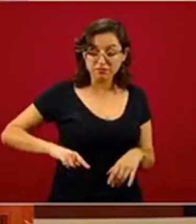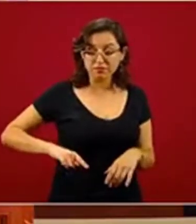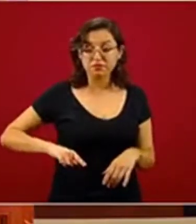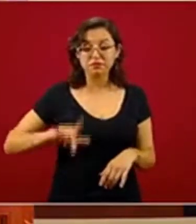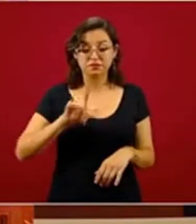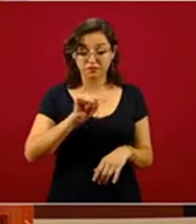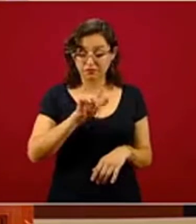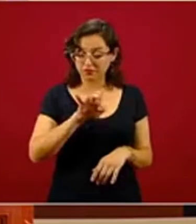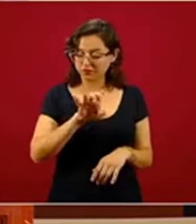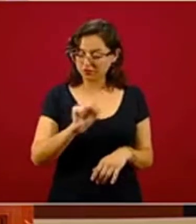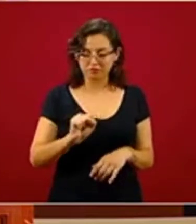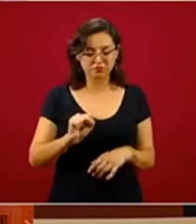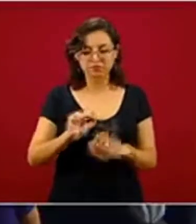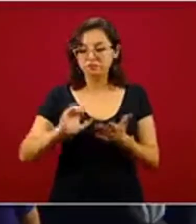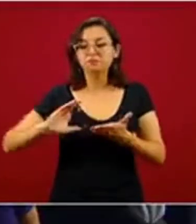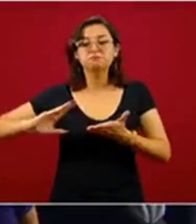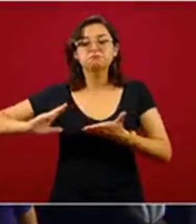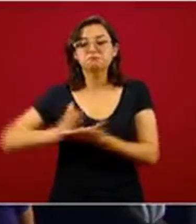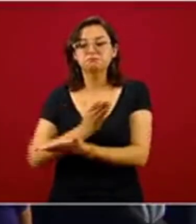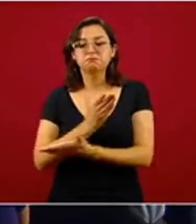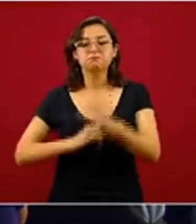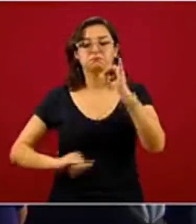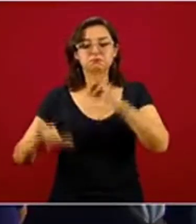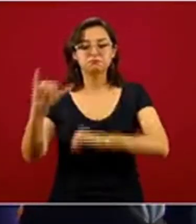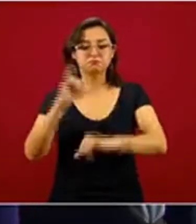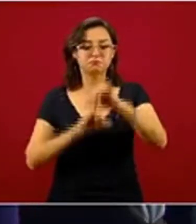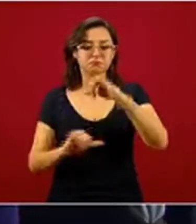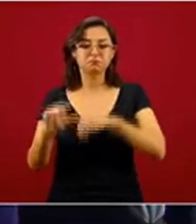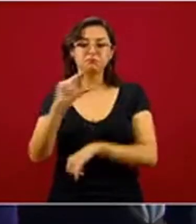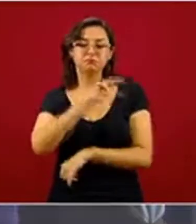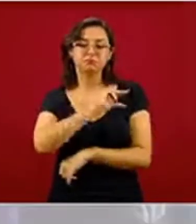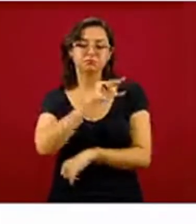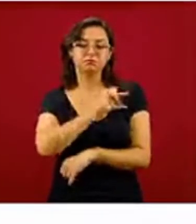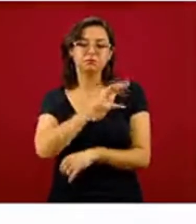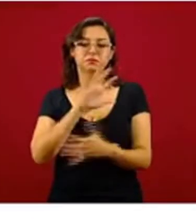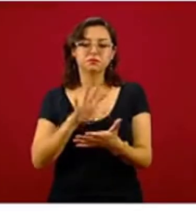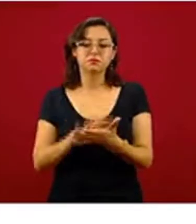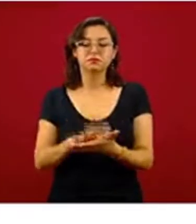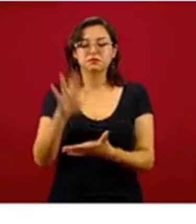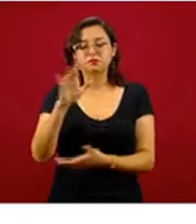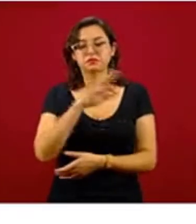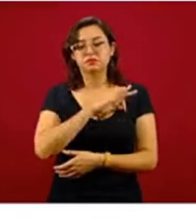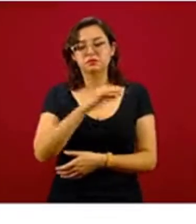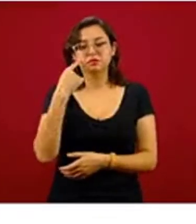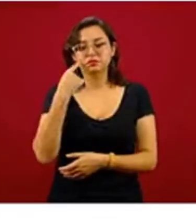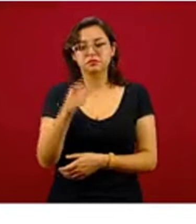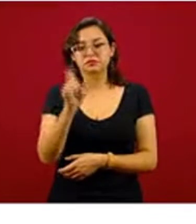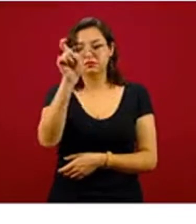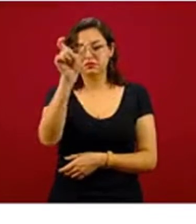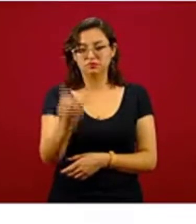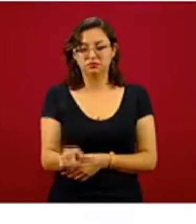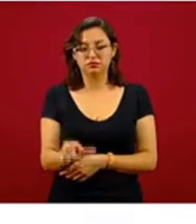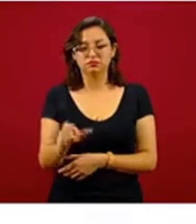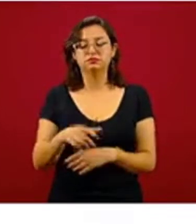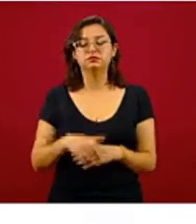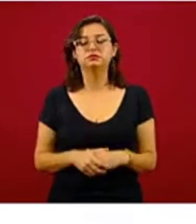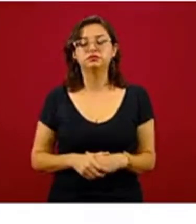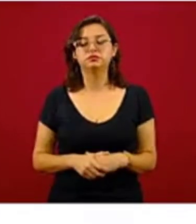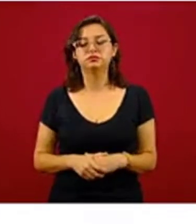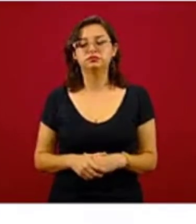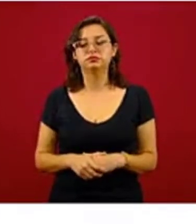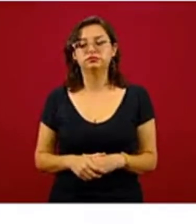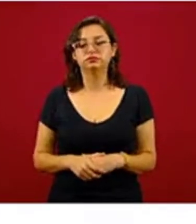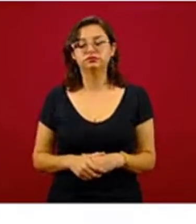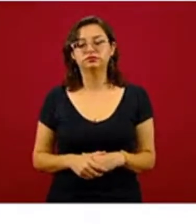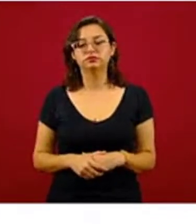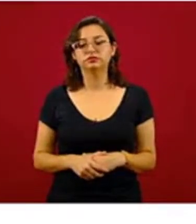LABES, y que es una contribución también que en su gran mayoría, como podemos ver en la barra central, realizan los laboratorios privados. Hasta